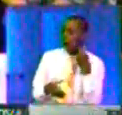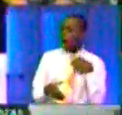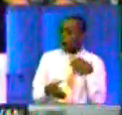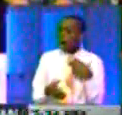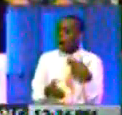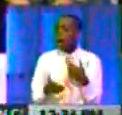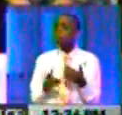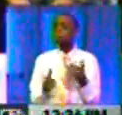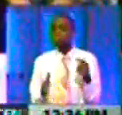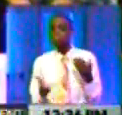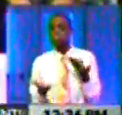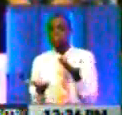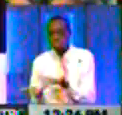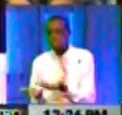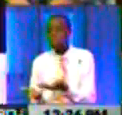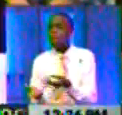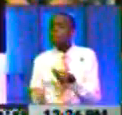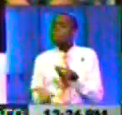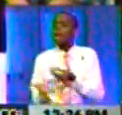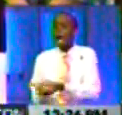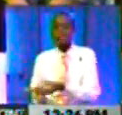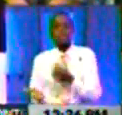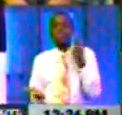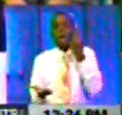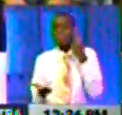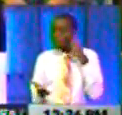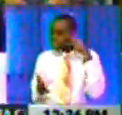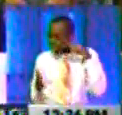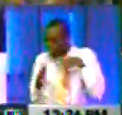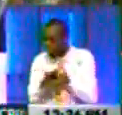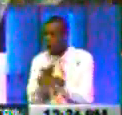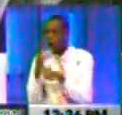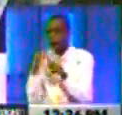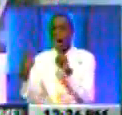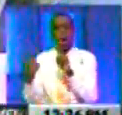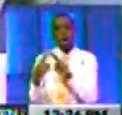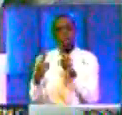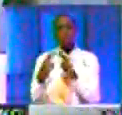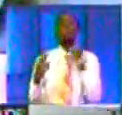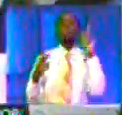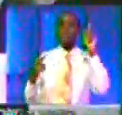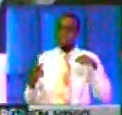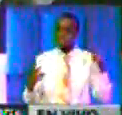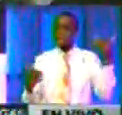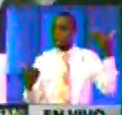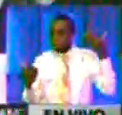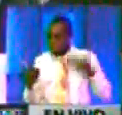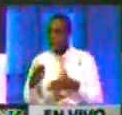al país, no solamente a conocerlo, sino ver las bondades de geográficas y